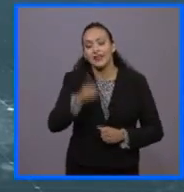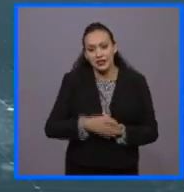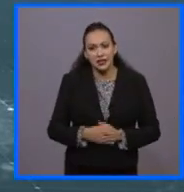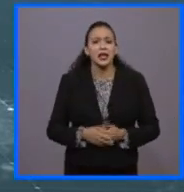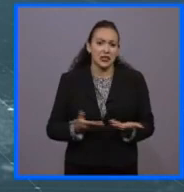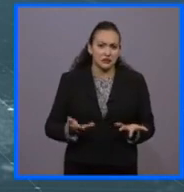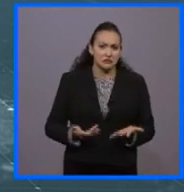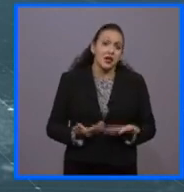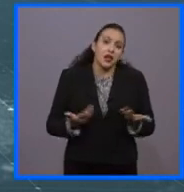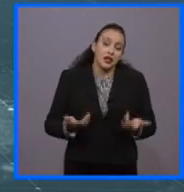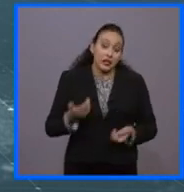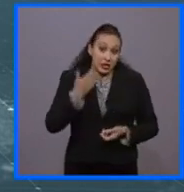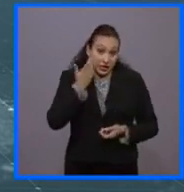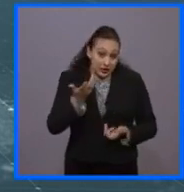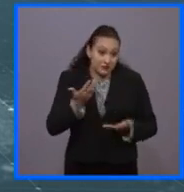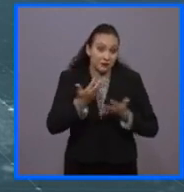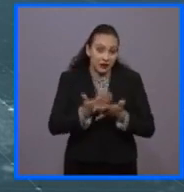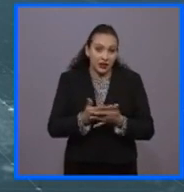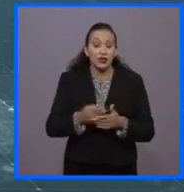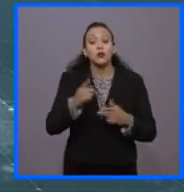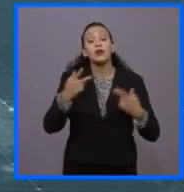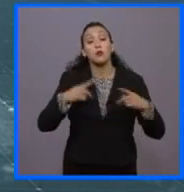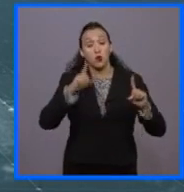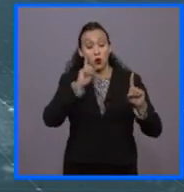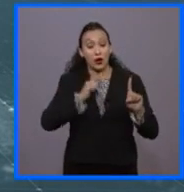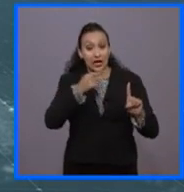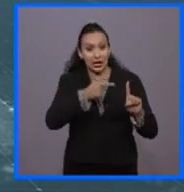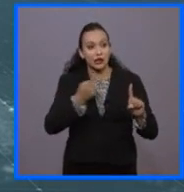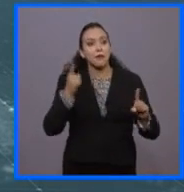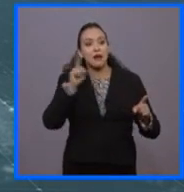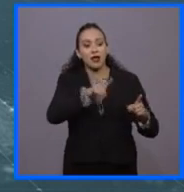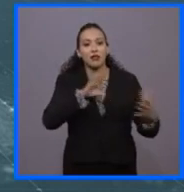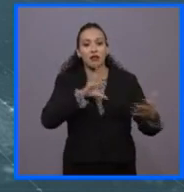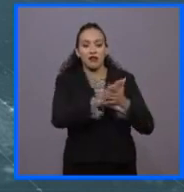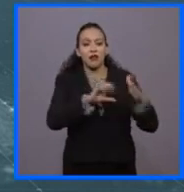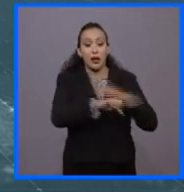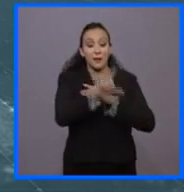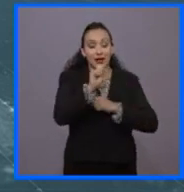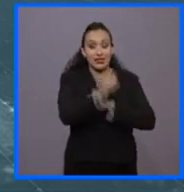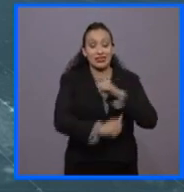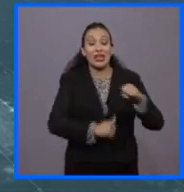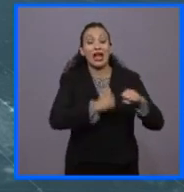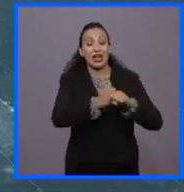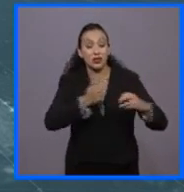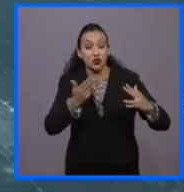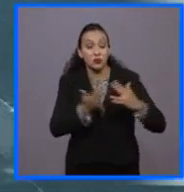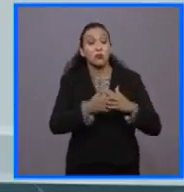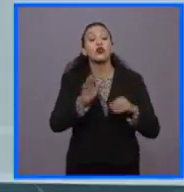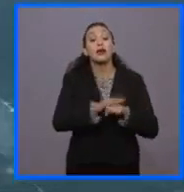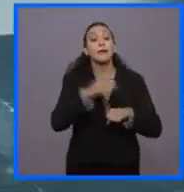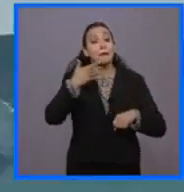defina caso de mujer sentenciada a 20 años de prisión por el delito de tentativa de homicidio.